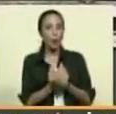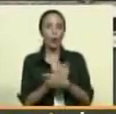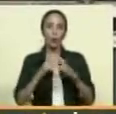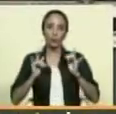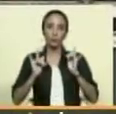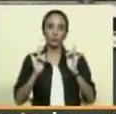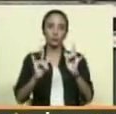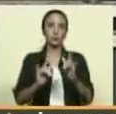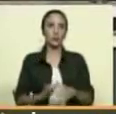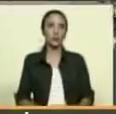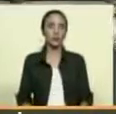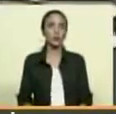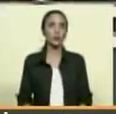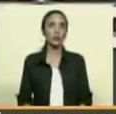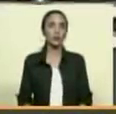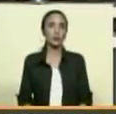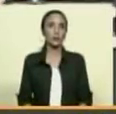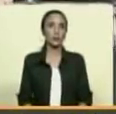de la esperanza.